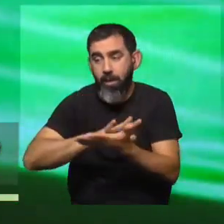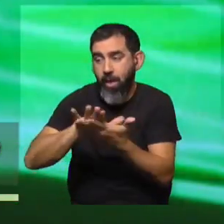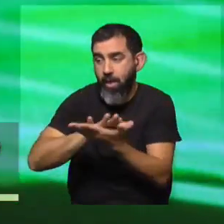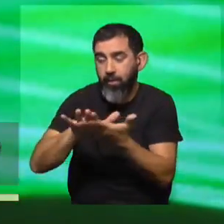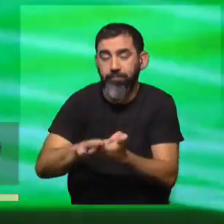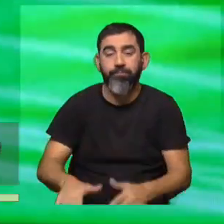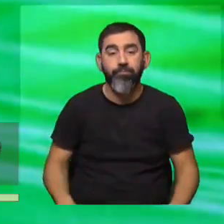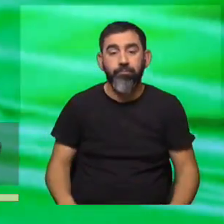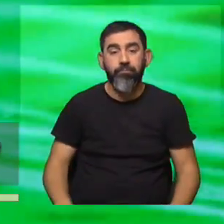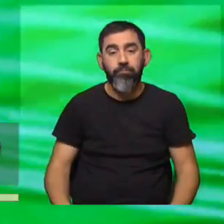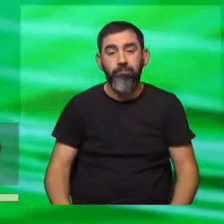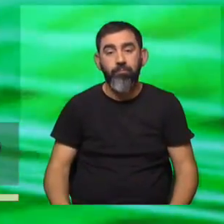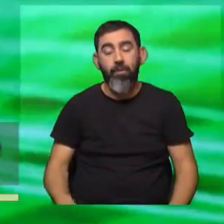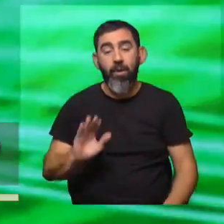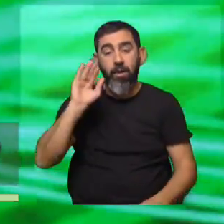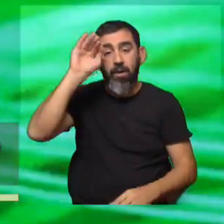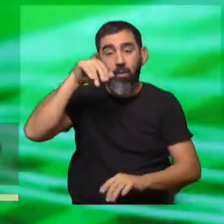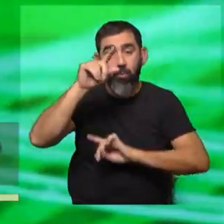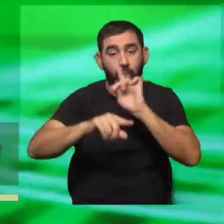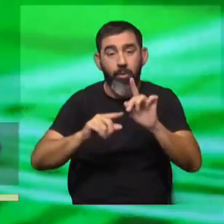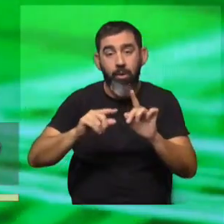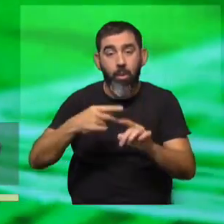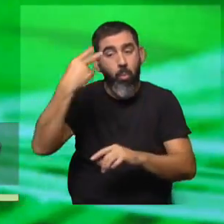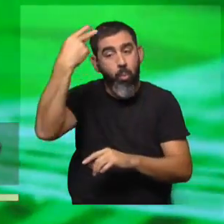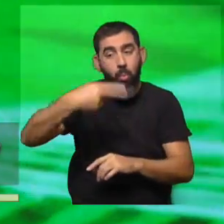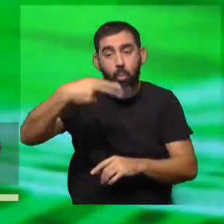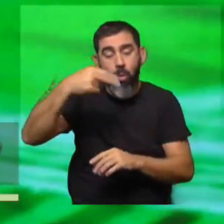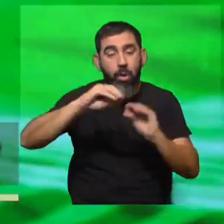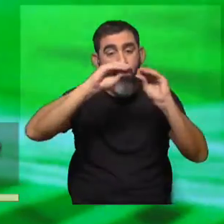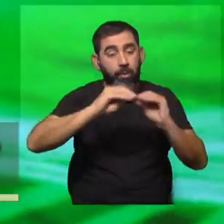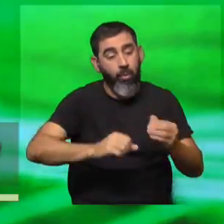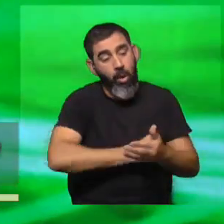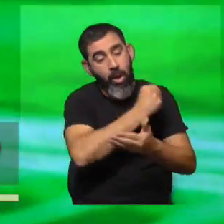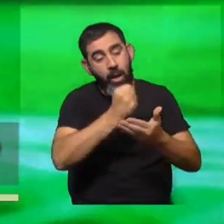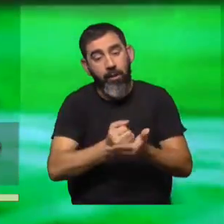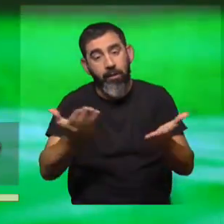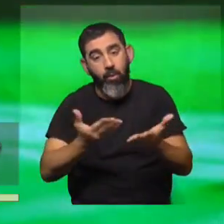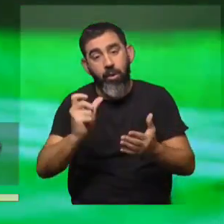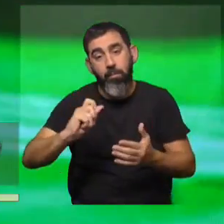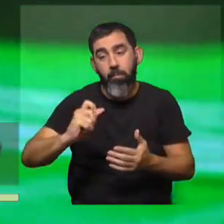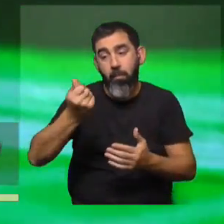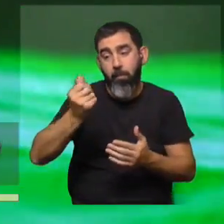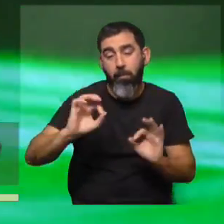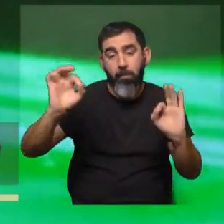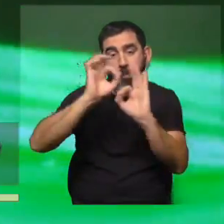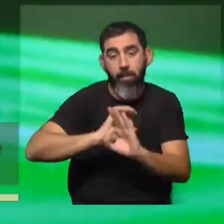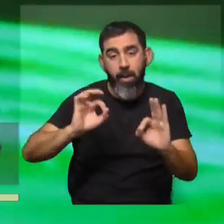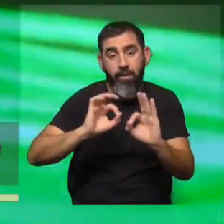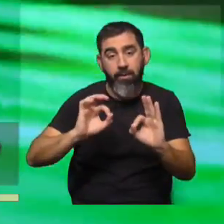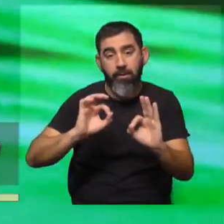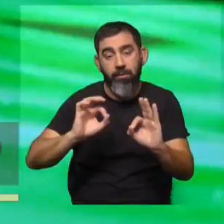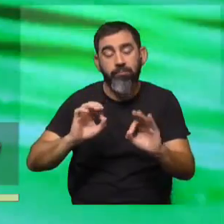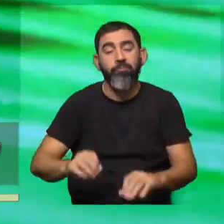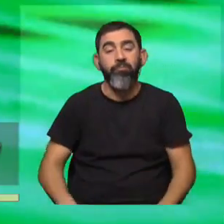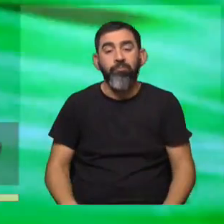tiene nada O sea la universidad de República en ninguna del presupuesto hasta ahora en ninguna rendición de cuentas se le asignó por